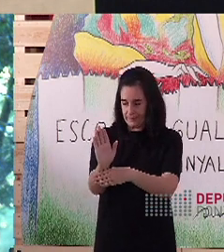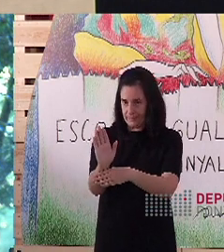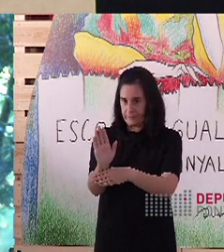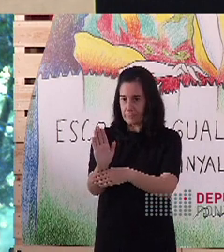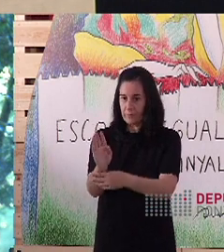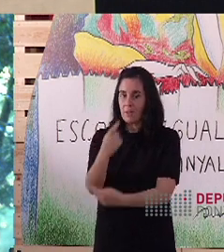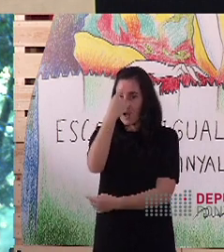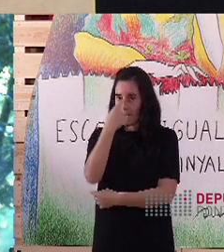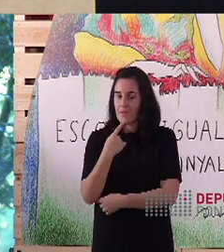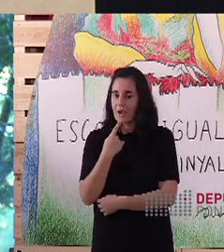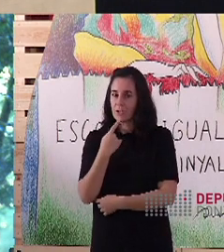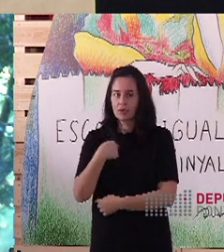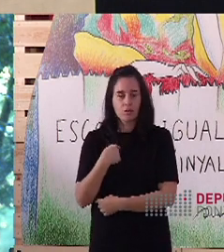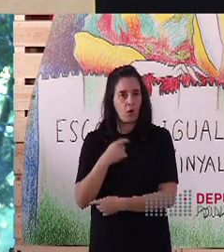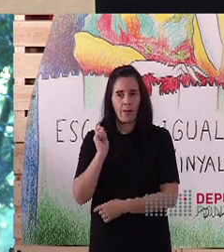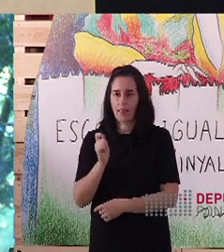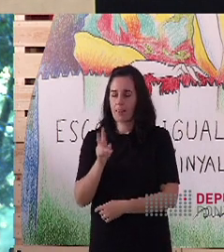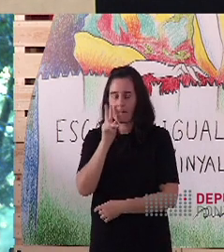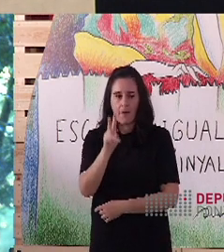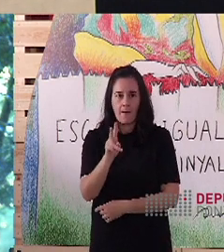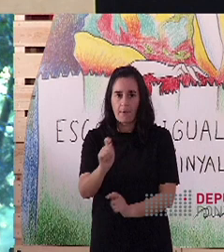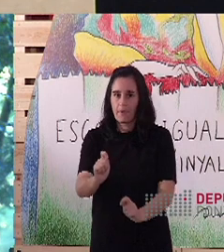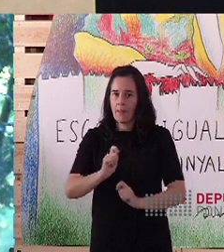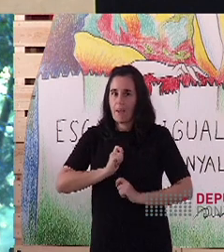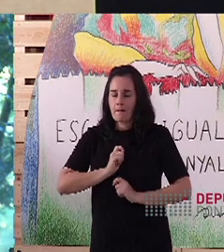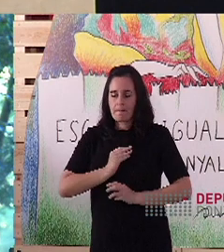una imagen que yo cada vez que la veo